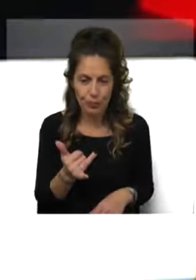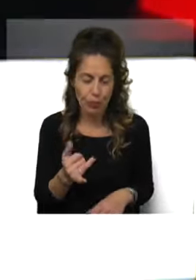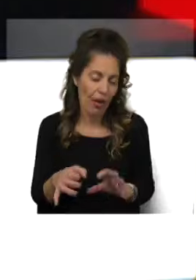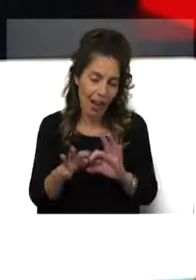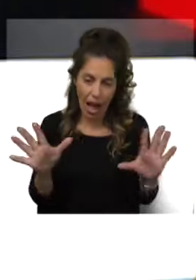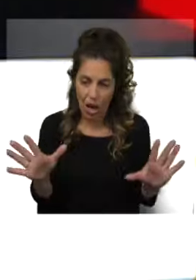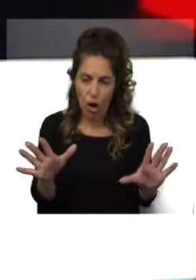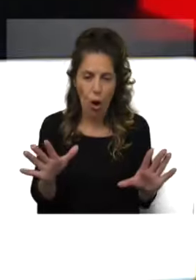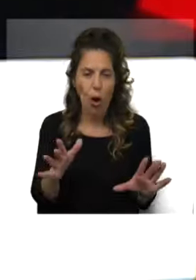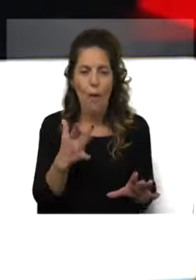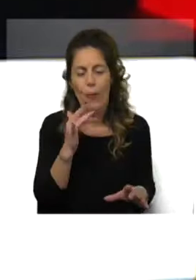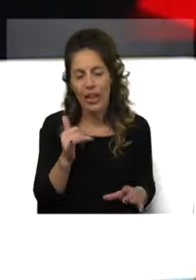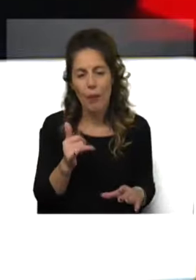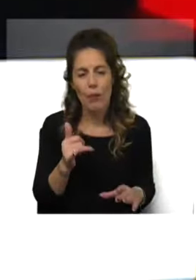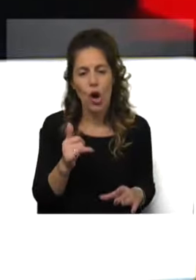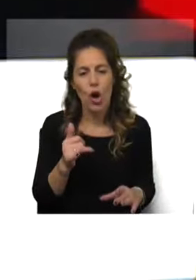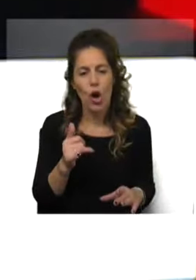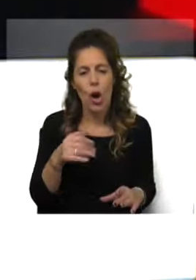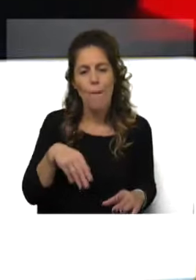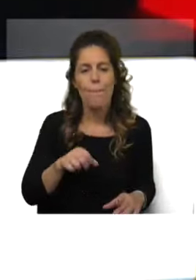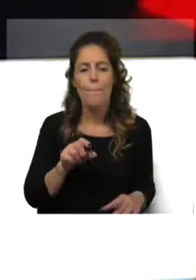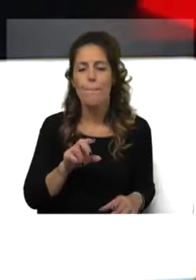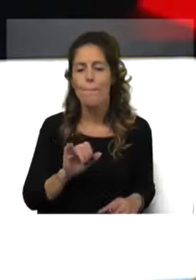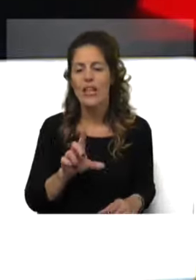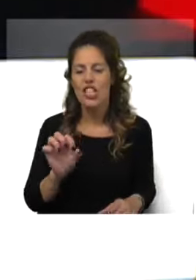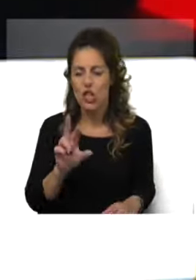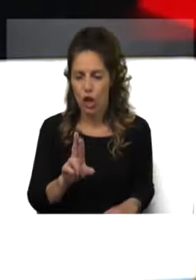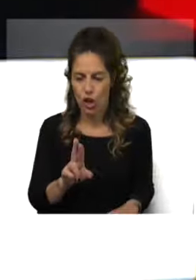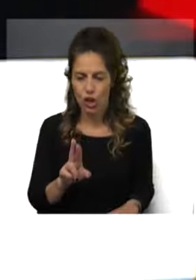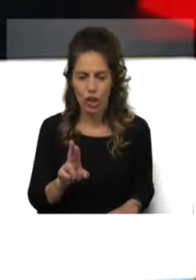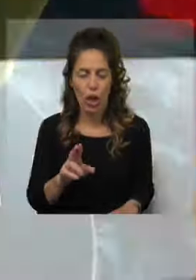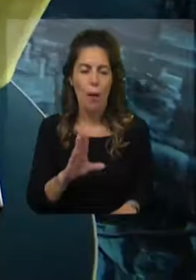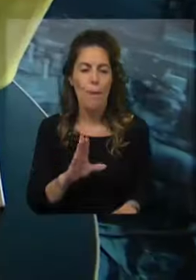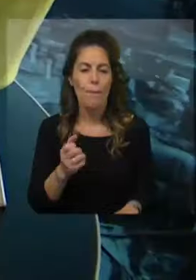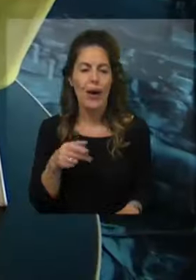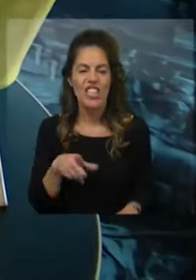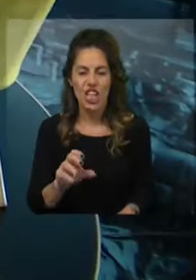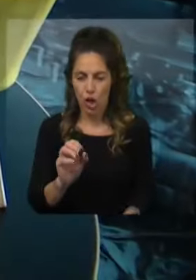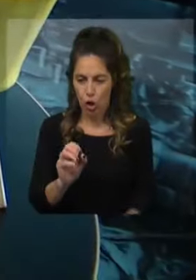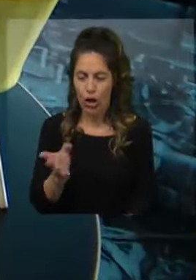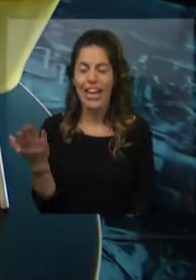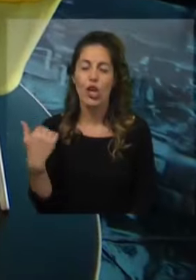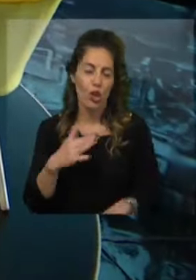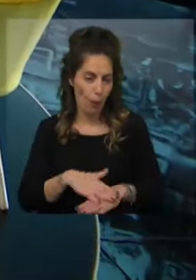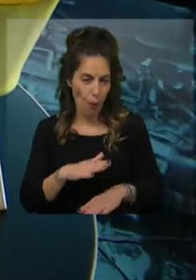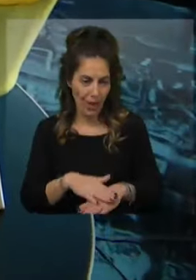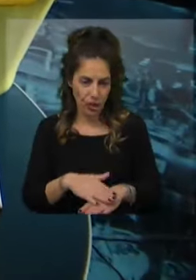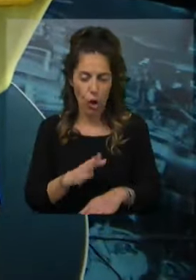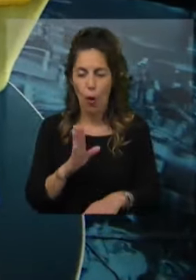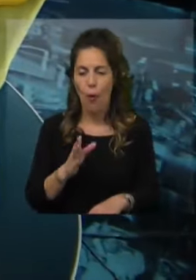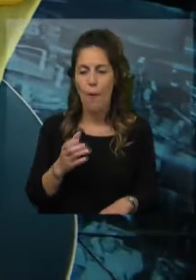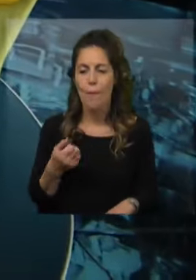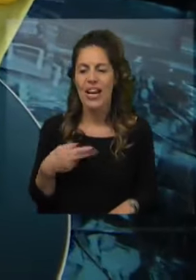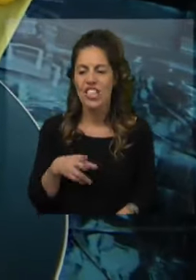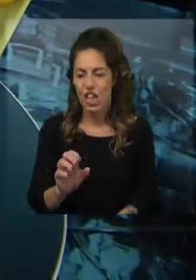claros el caso de la Cruzada 94 de millor en su momento no Pacheco en otro momento obviamente pero Pacheco no